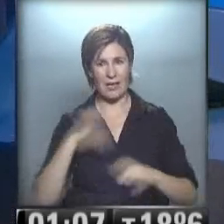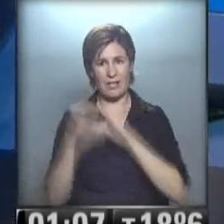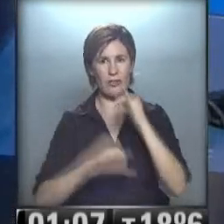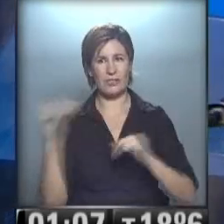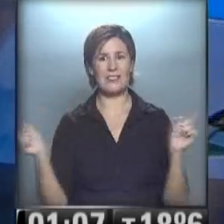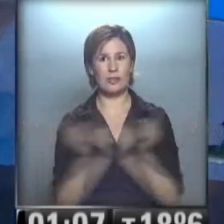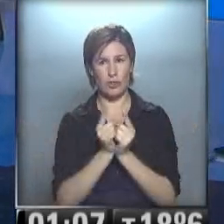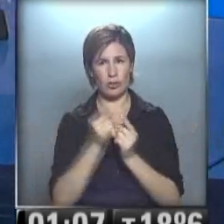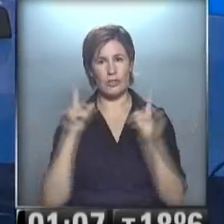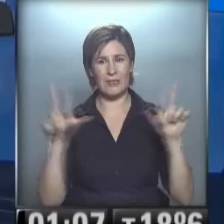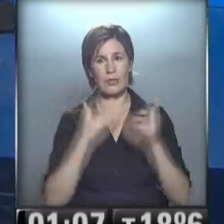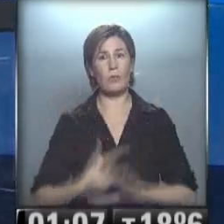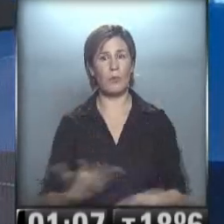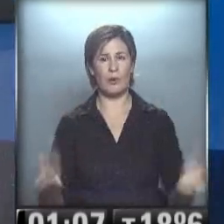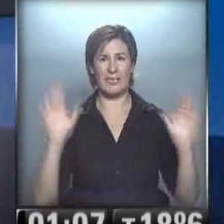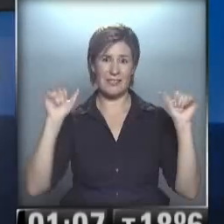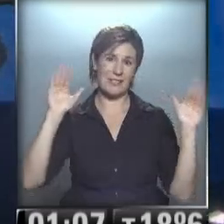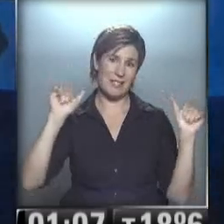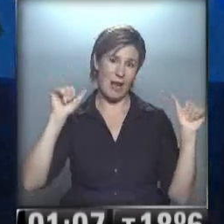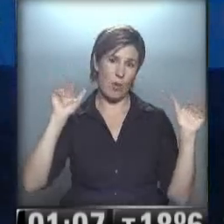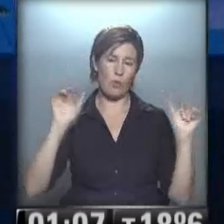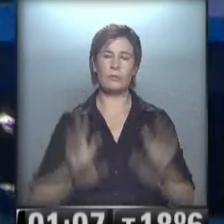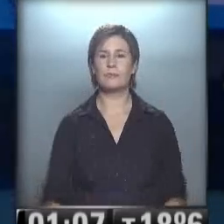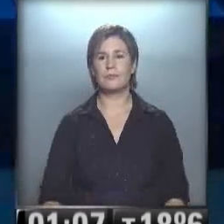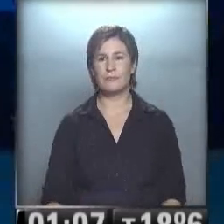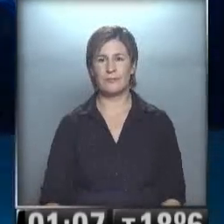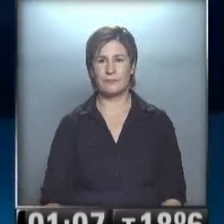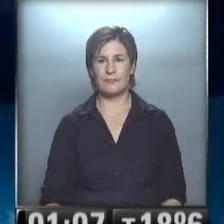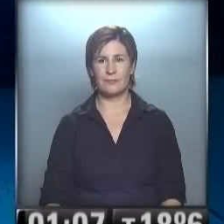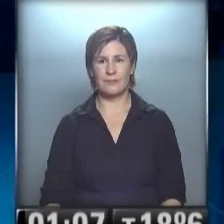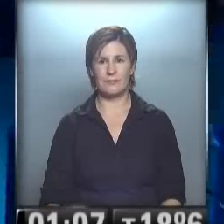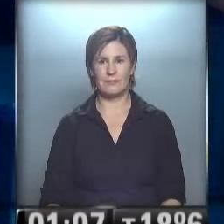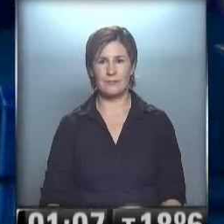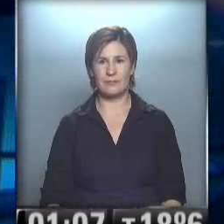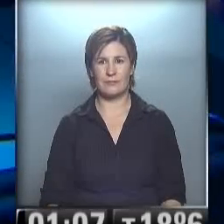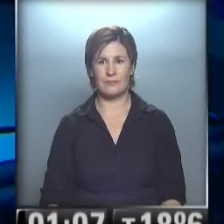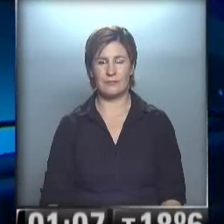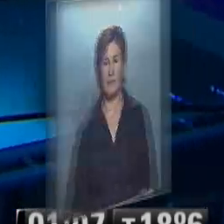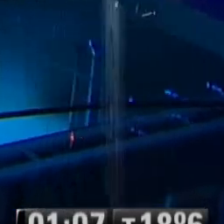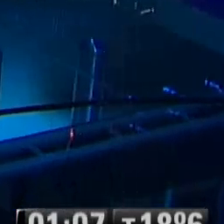noticias de la televisión pública. Chao.